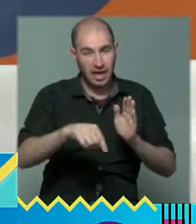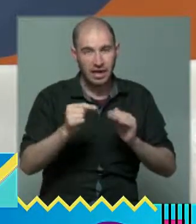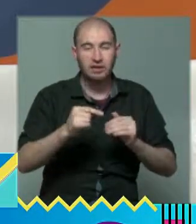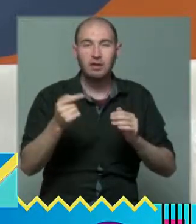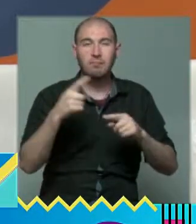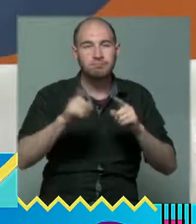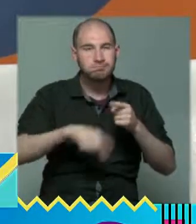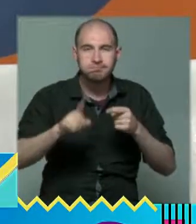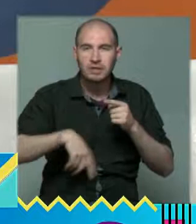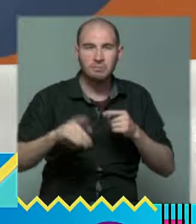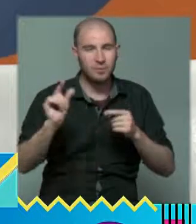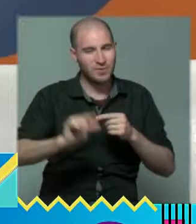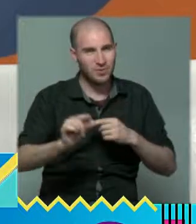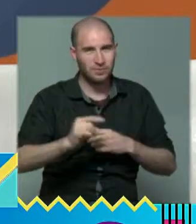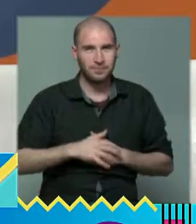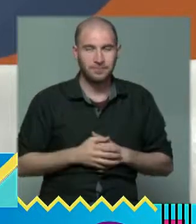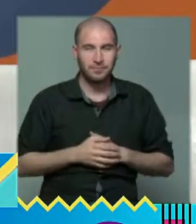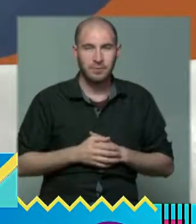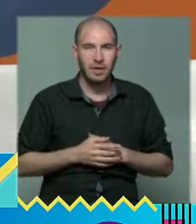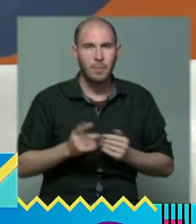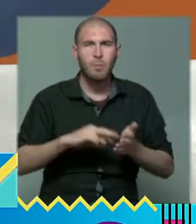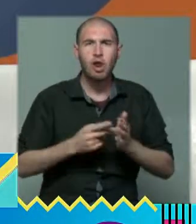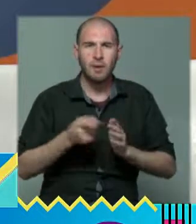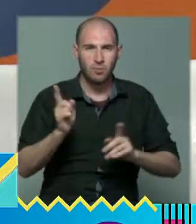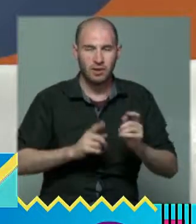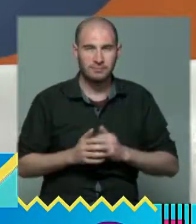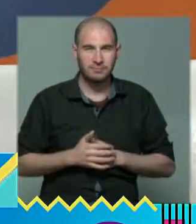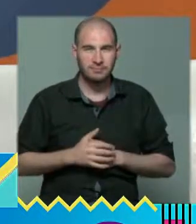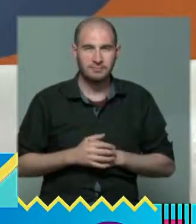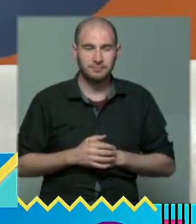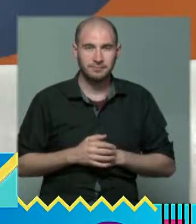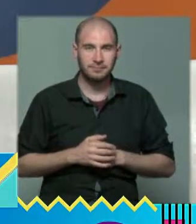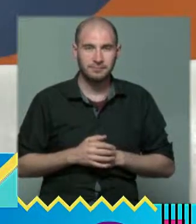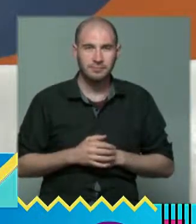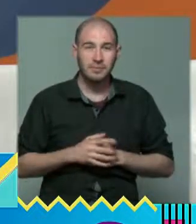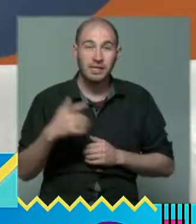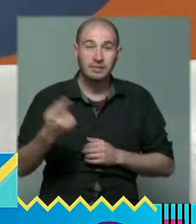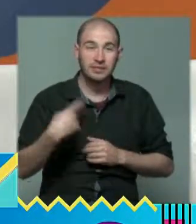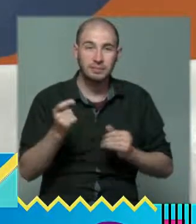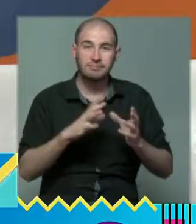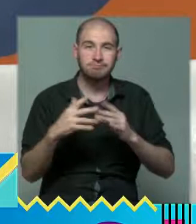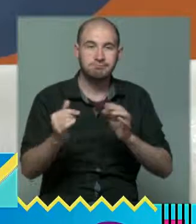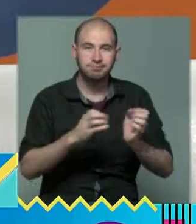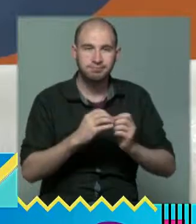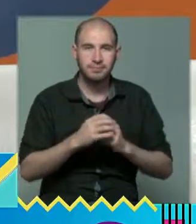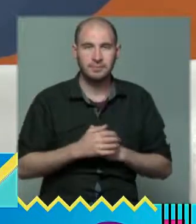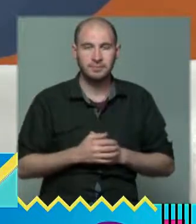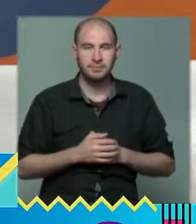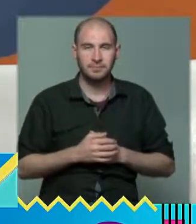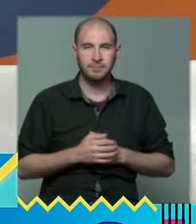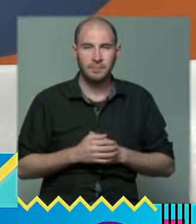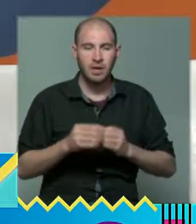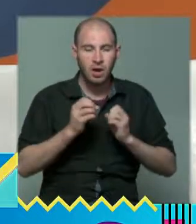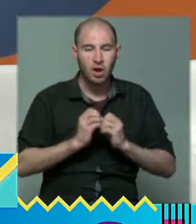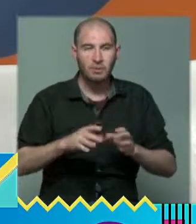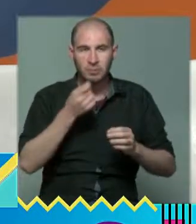no es muy alta. El problema es que siempre la discusión se parte de, bueno,